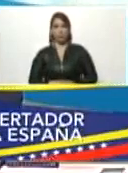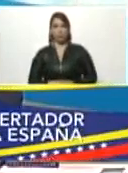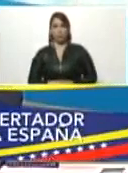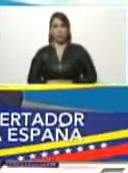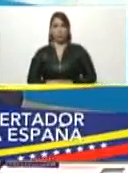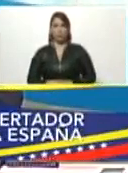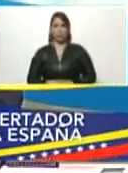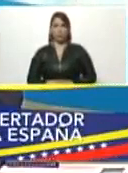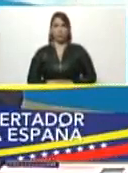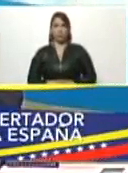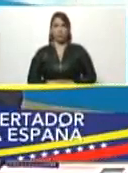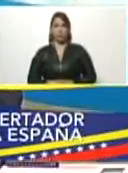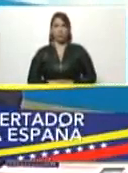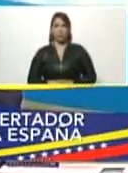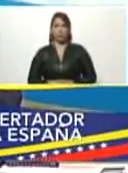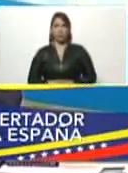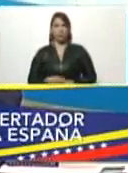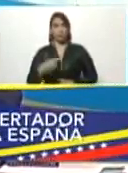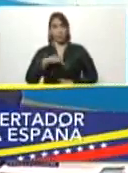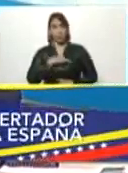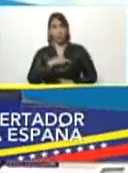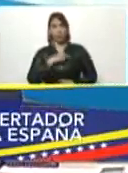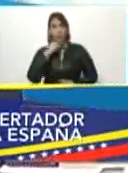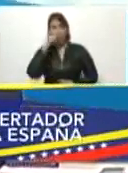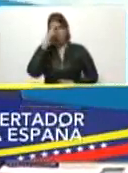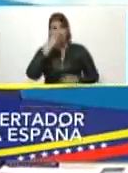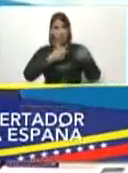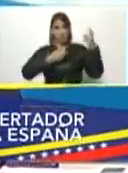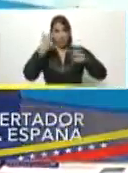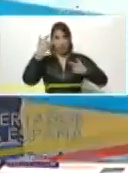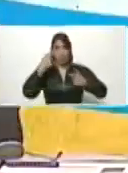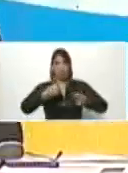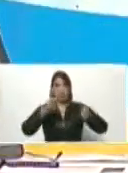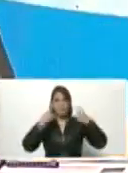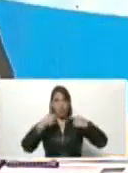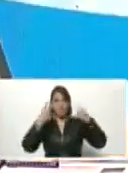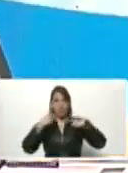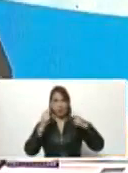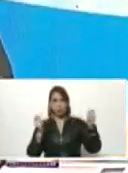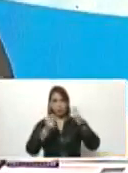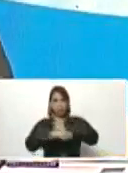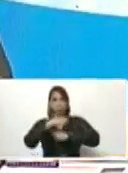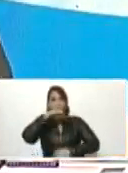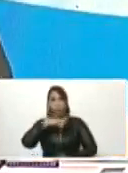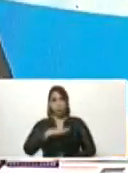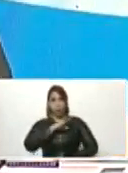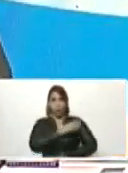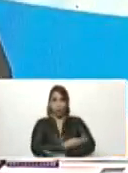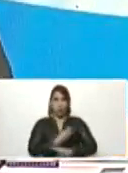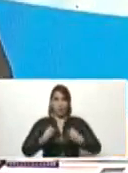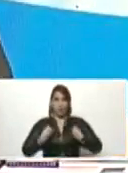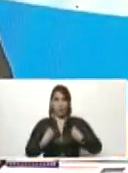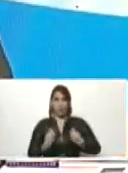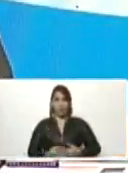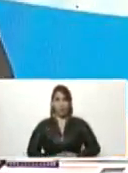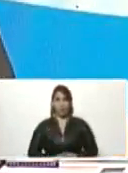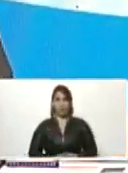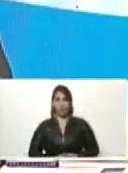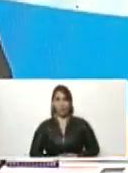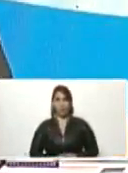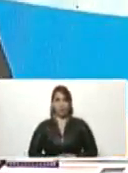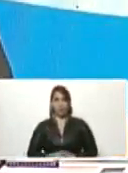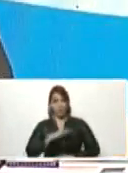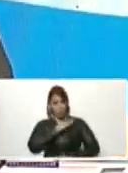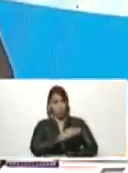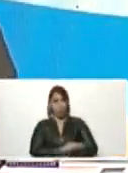Fue nuestro padre, Hugo Chávez, quien convirtió a la historia en fuerza viva. Fuerza